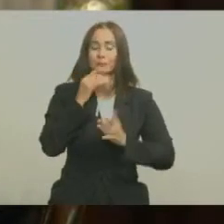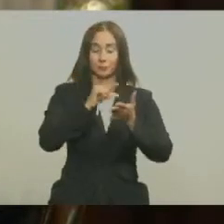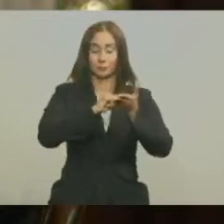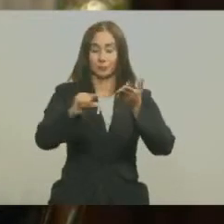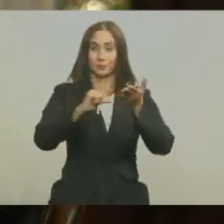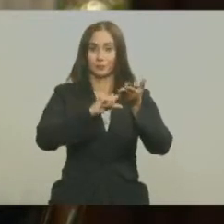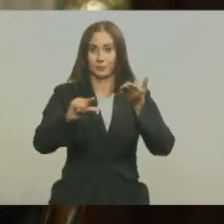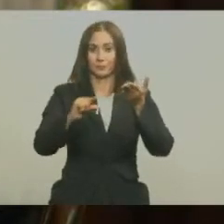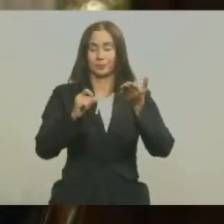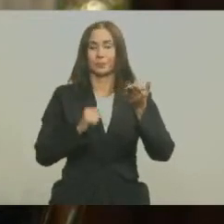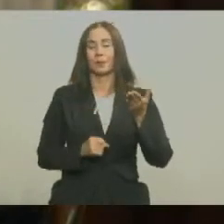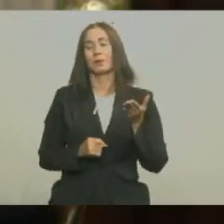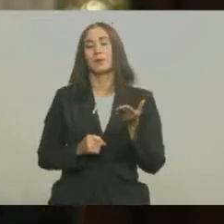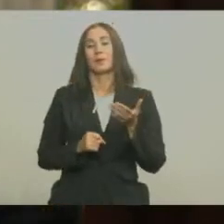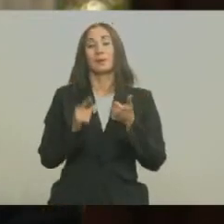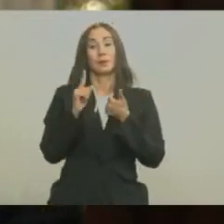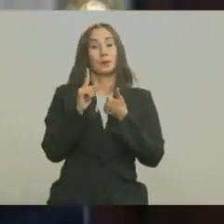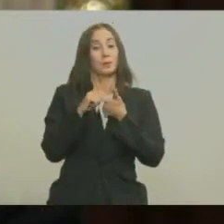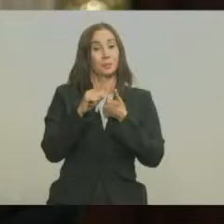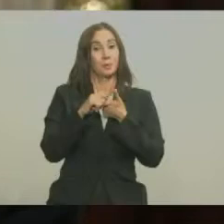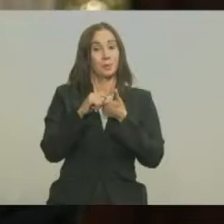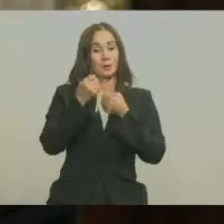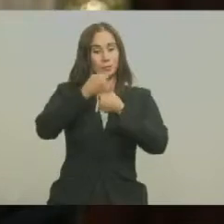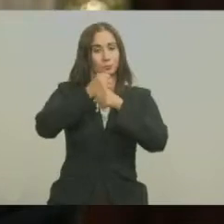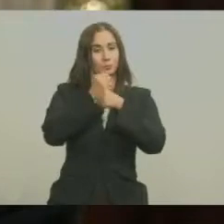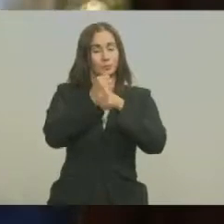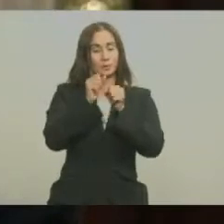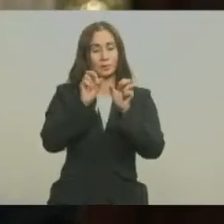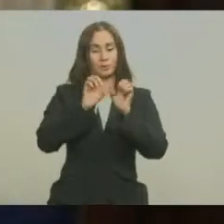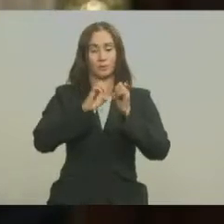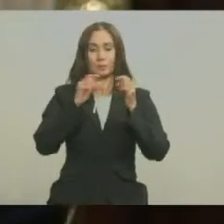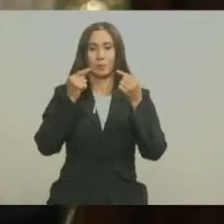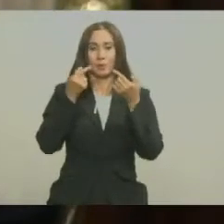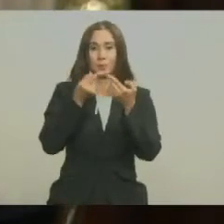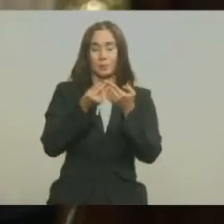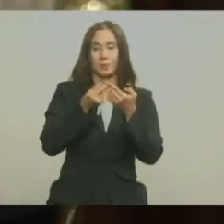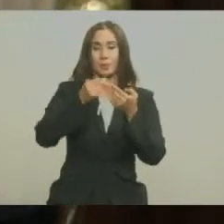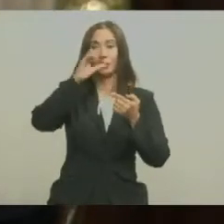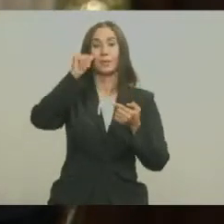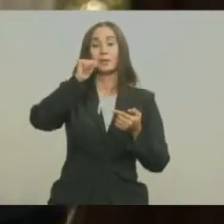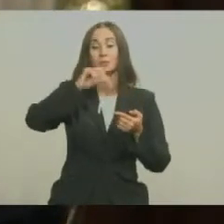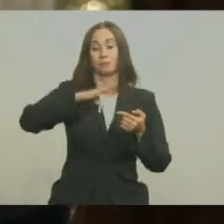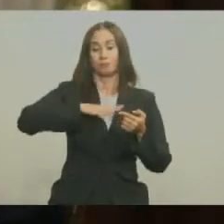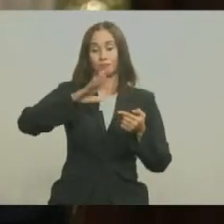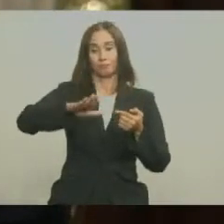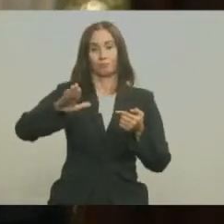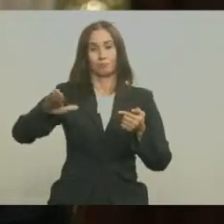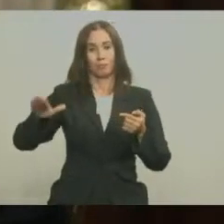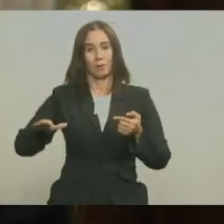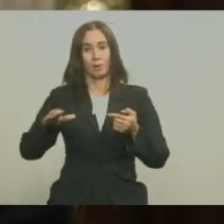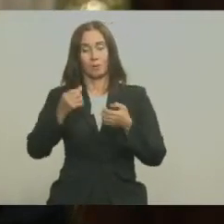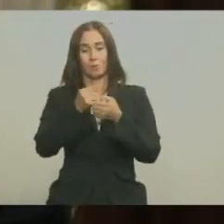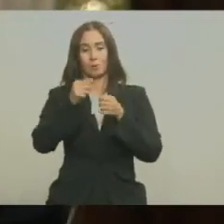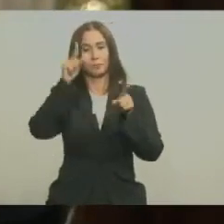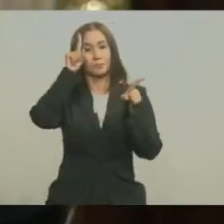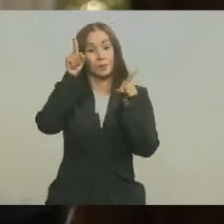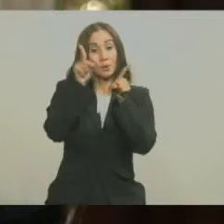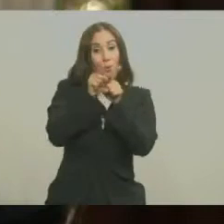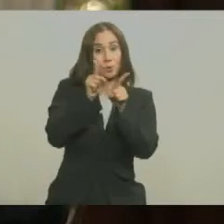acciones. Se crea el Gabinete de Niñez y Adolescencia como mecanismo de